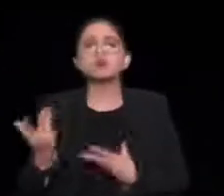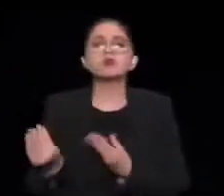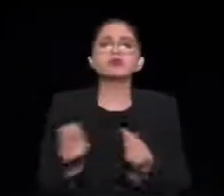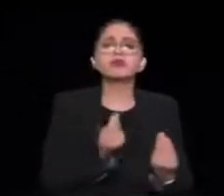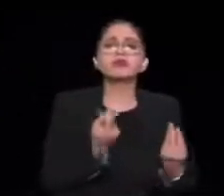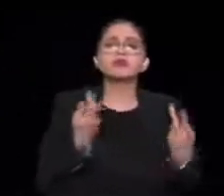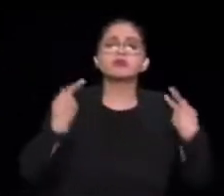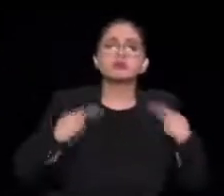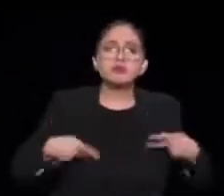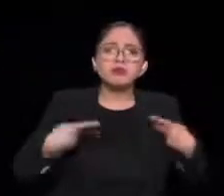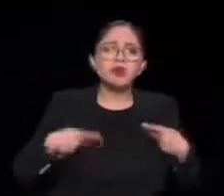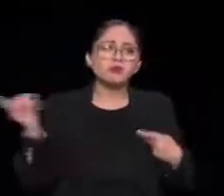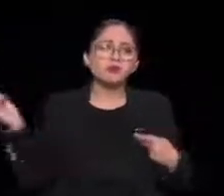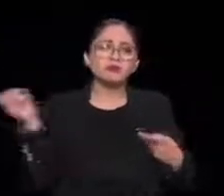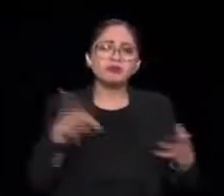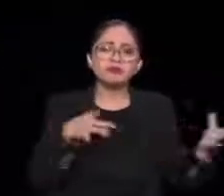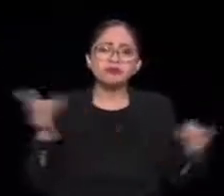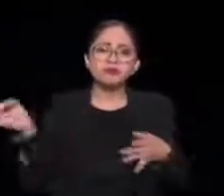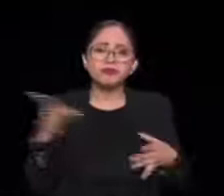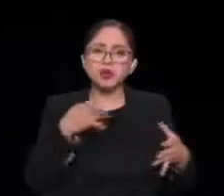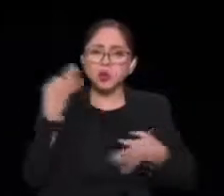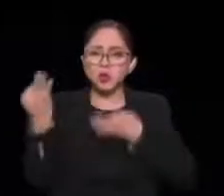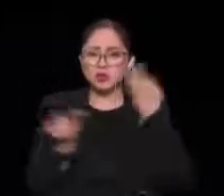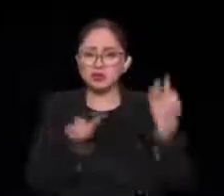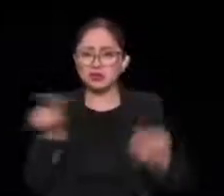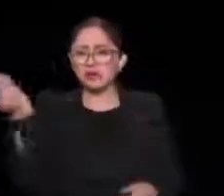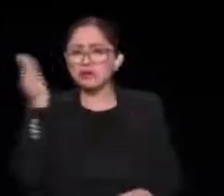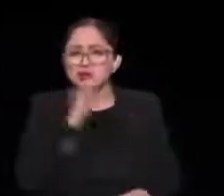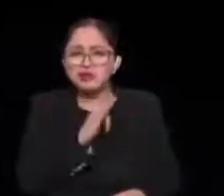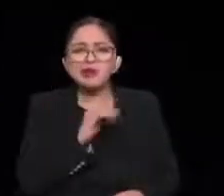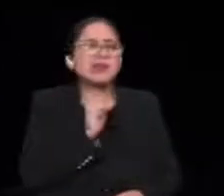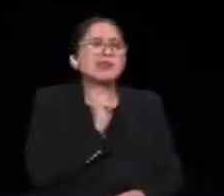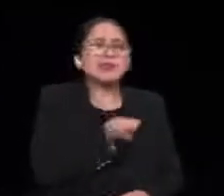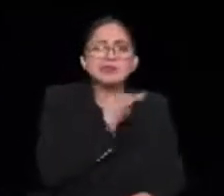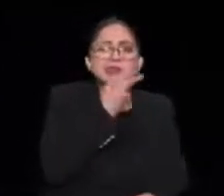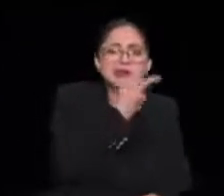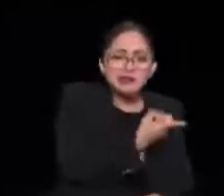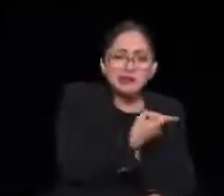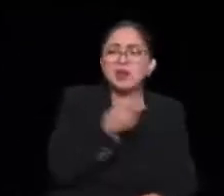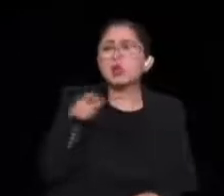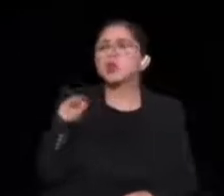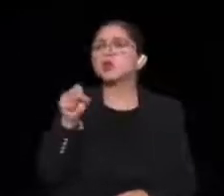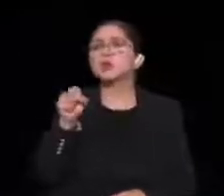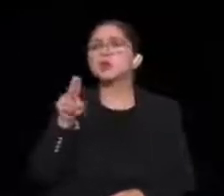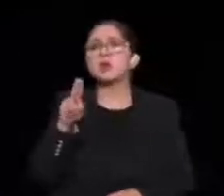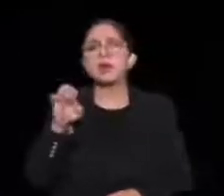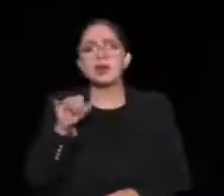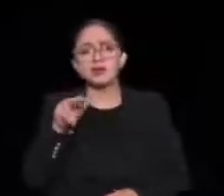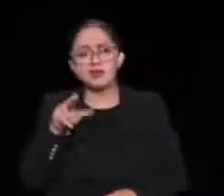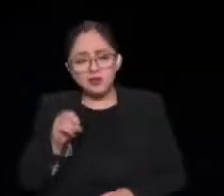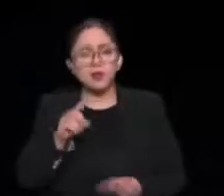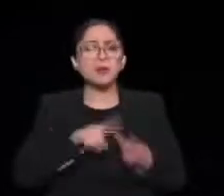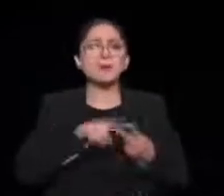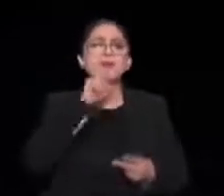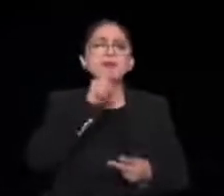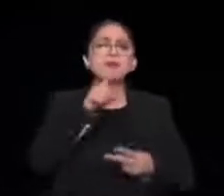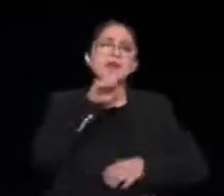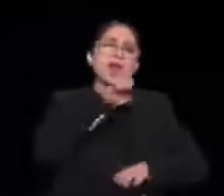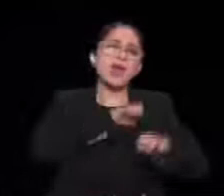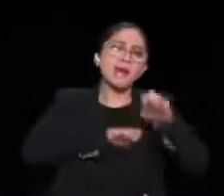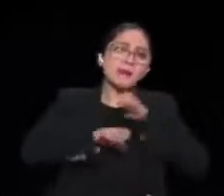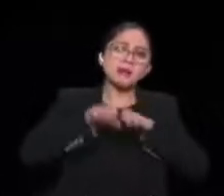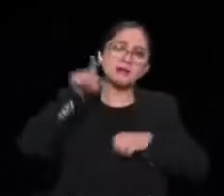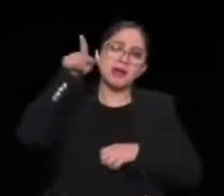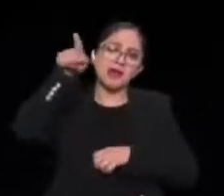de noticias falsas alrededor suyo. ¿Qué se dijo? Bueno, de todo. Hablábamos del subejercicio, también sobre la empresa que se